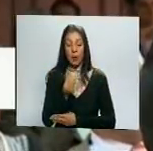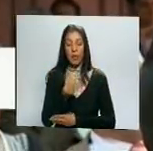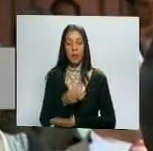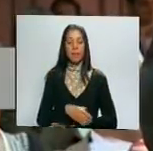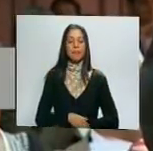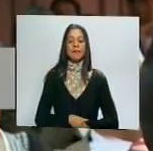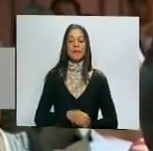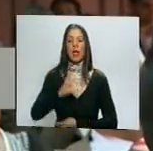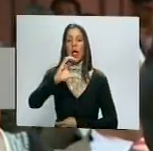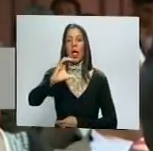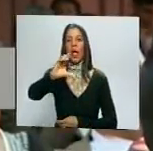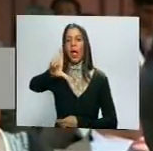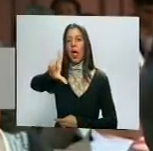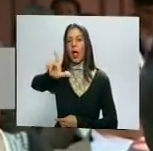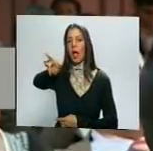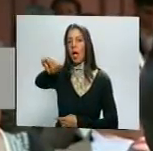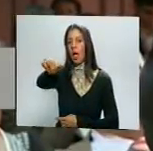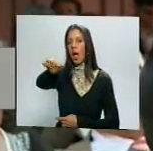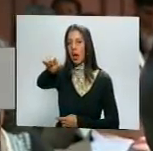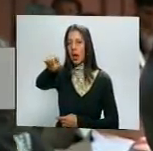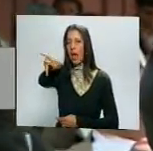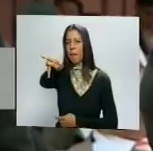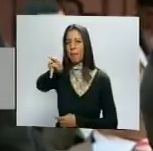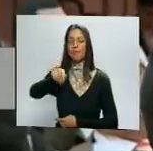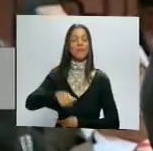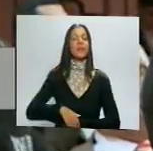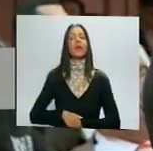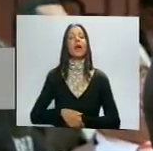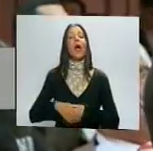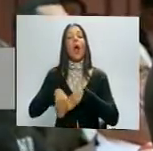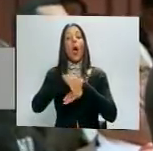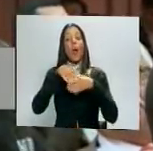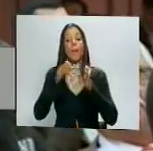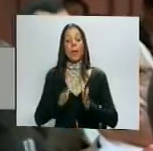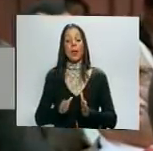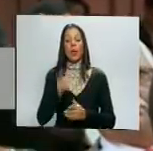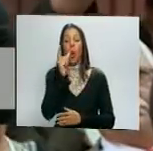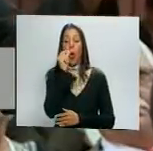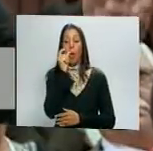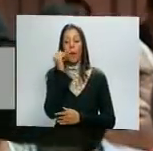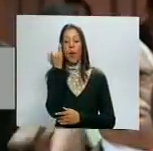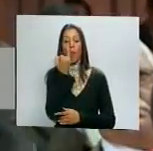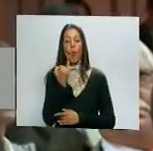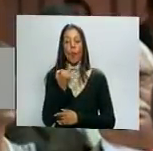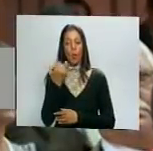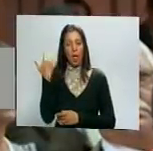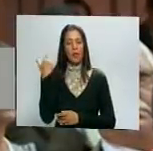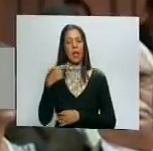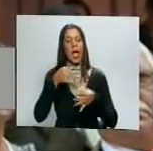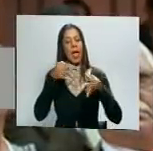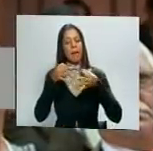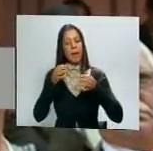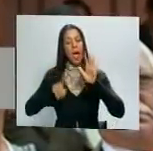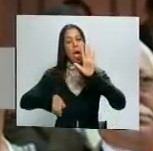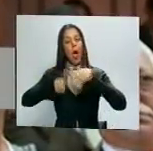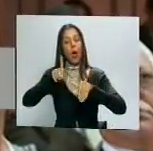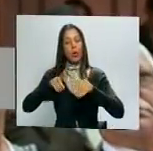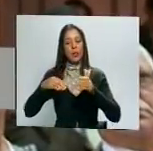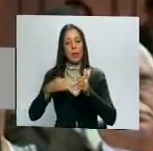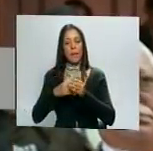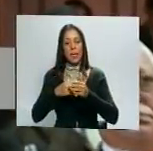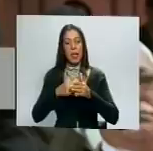CLA. Lo decía nuestro ministro hace un momento, más de 11.000 CLA